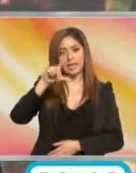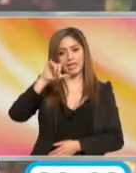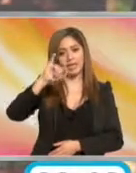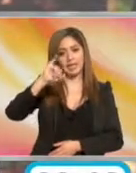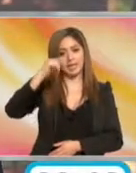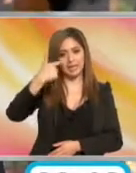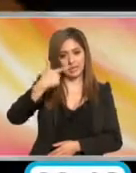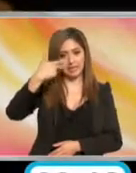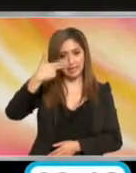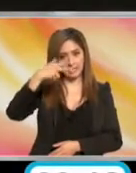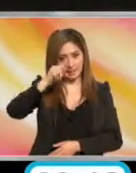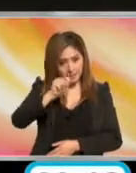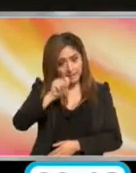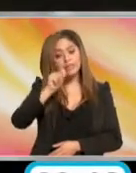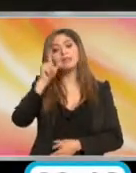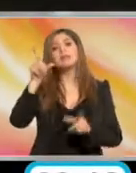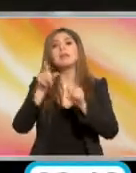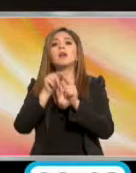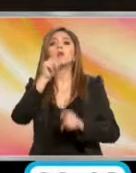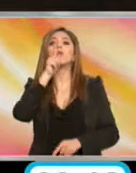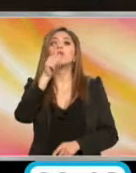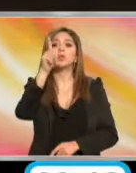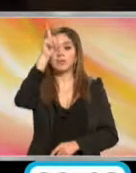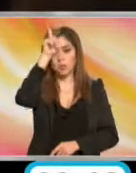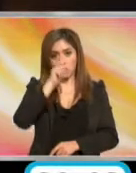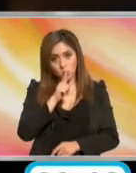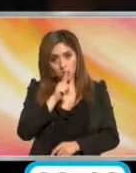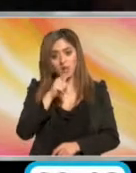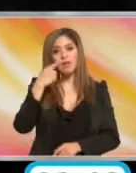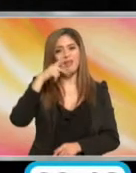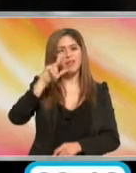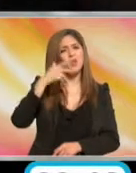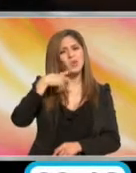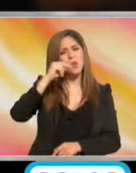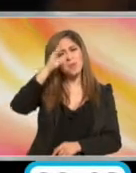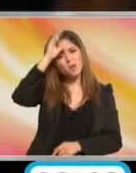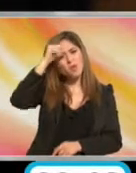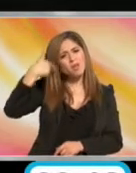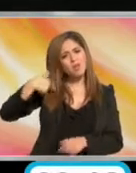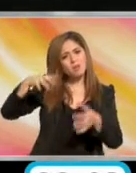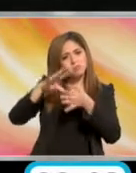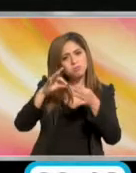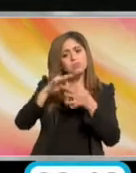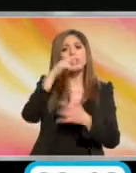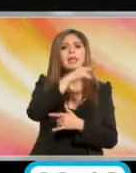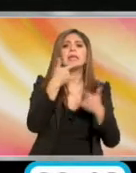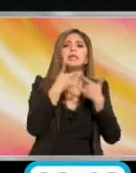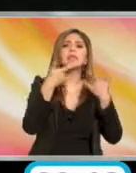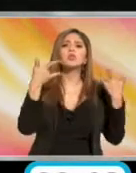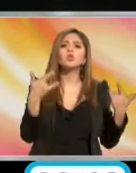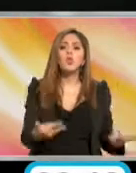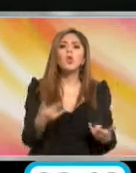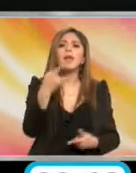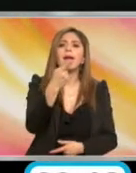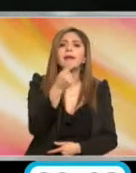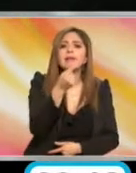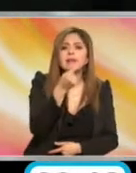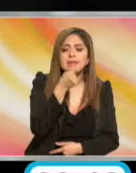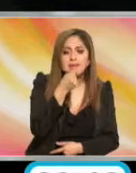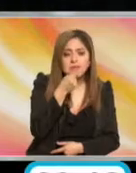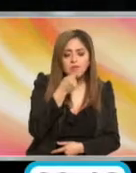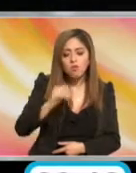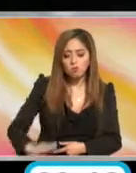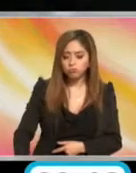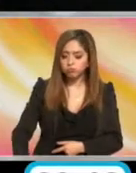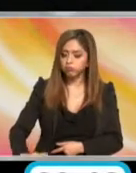Una película realmente interesante. No recuerdo si la comentamos aquí, seguramente sí. Sí, sí. La historia de este niño a lo largo de su